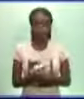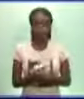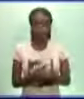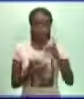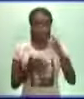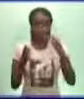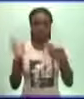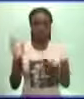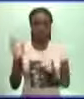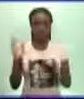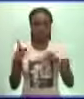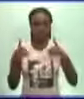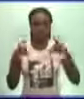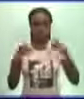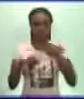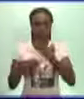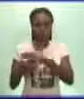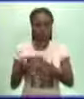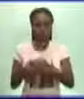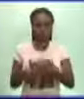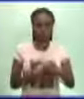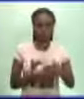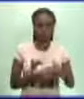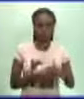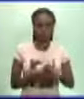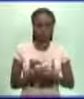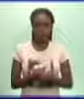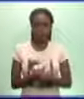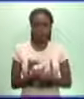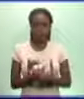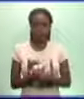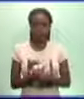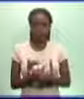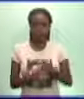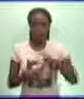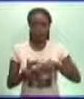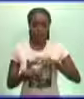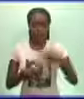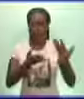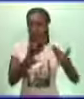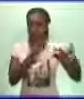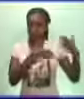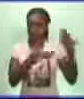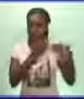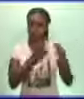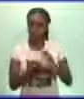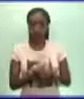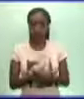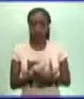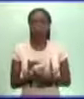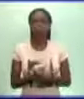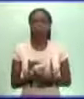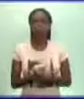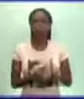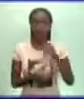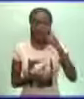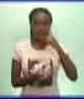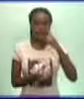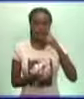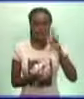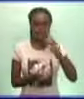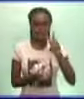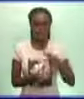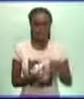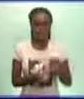la catedral, la Alameda de Paula y La Habana de aquella época. En la novela se ofrece una